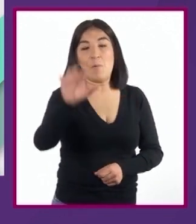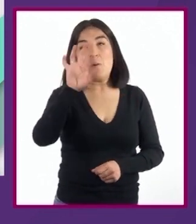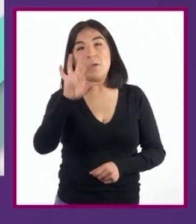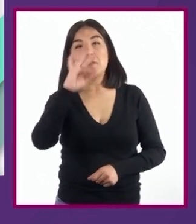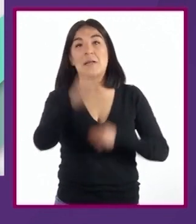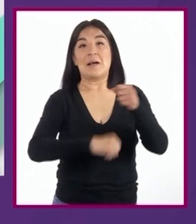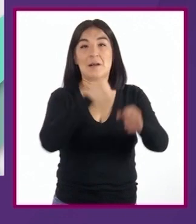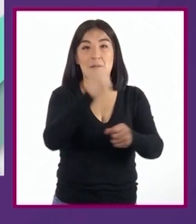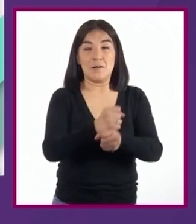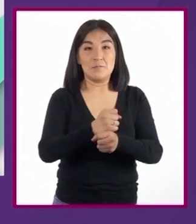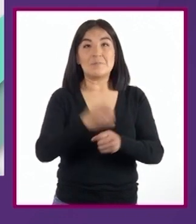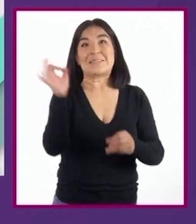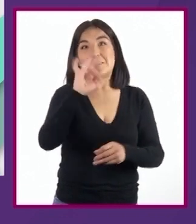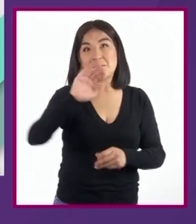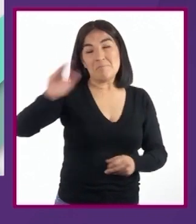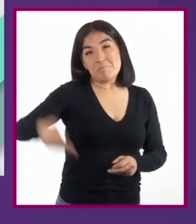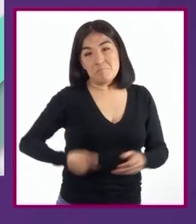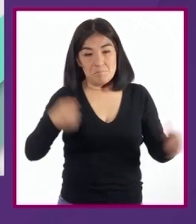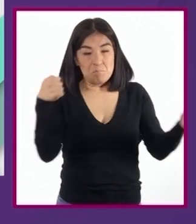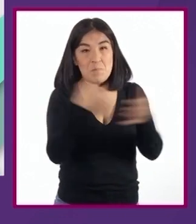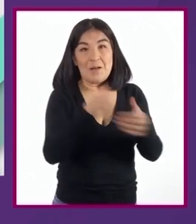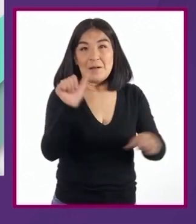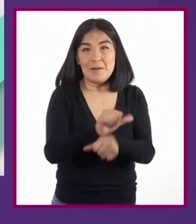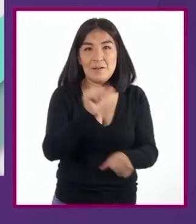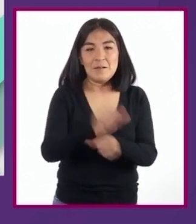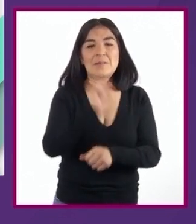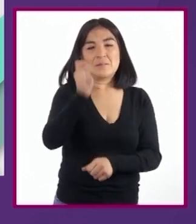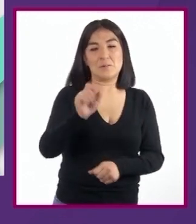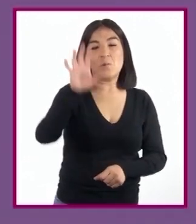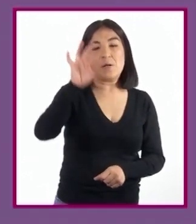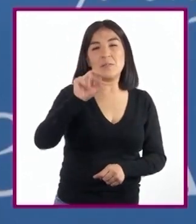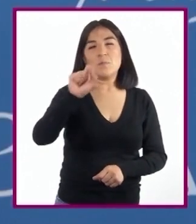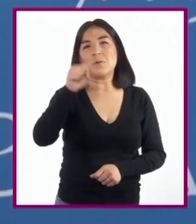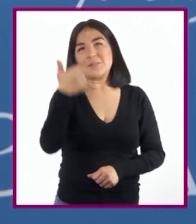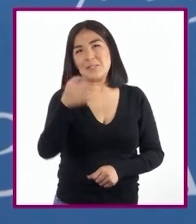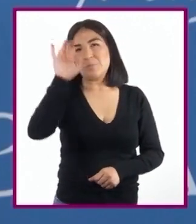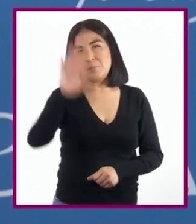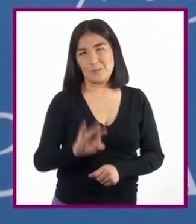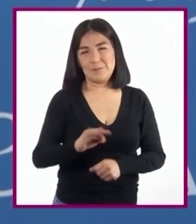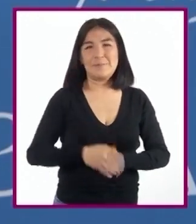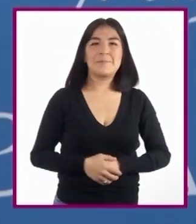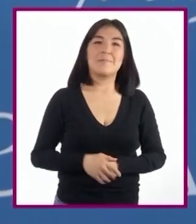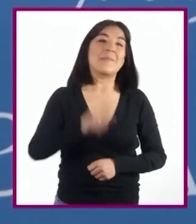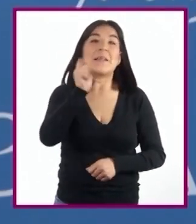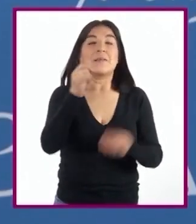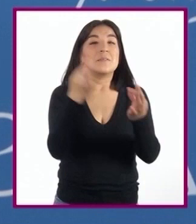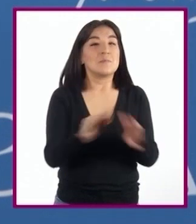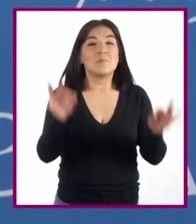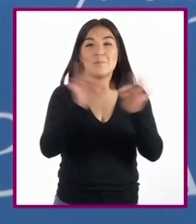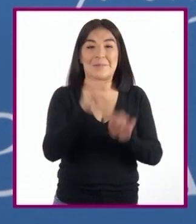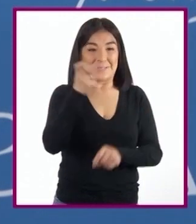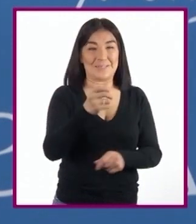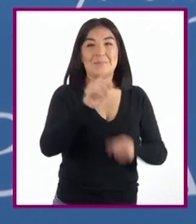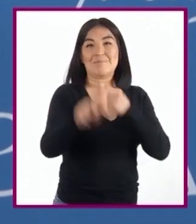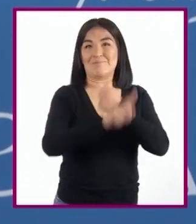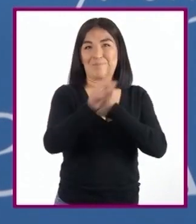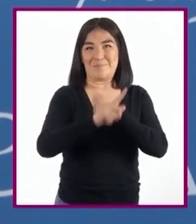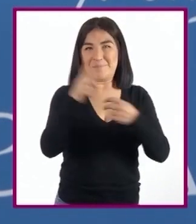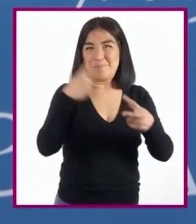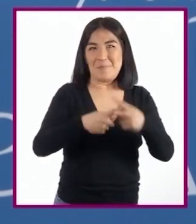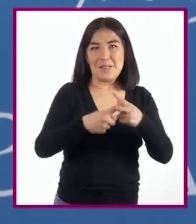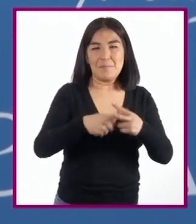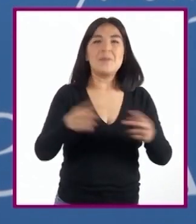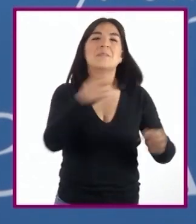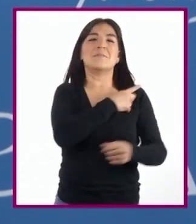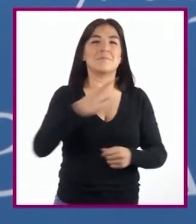años sufra un accidente es de 40.6%. Lo importante en este tipo de problemas